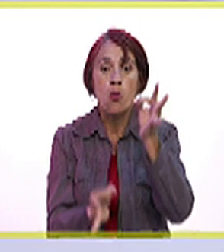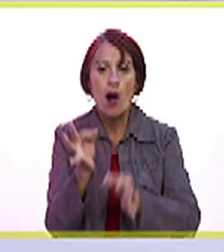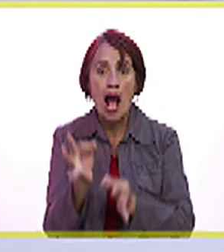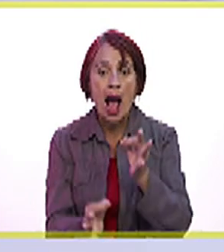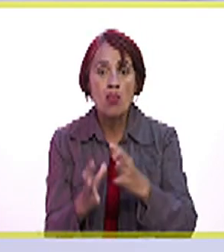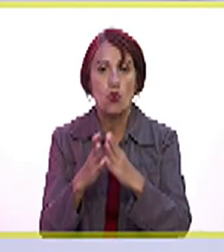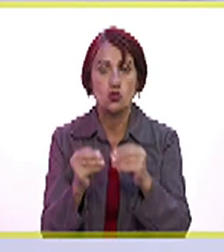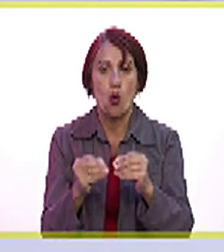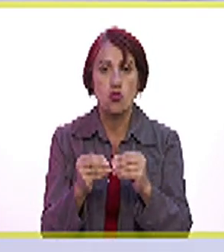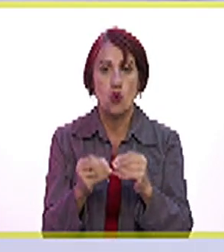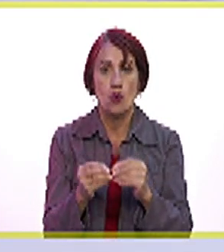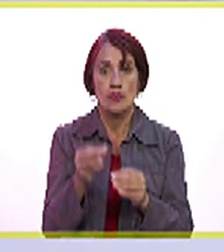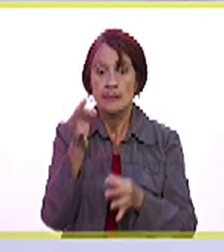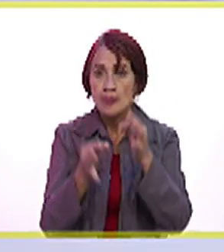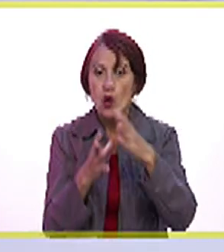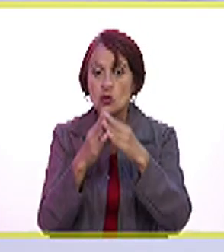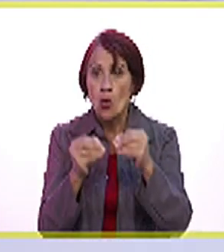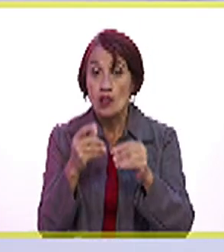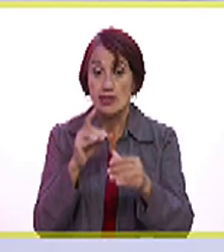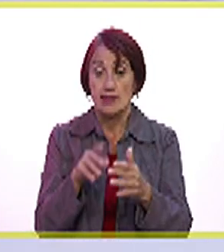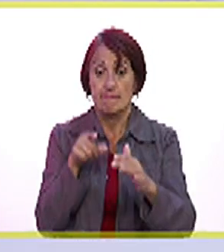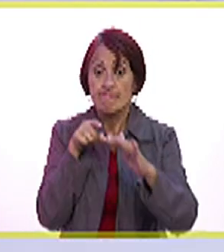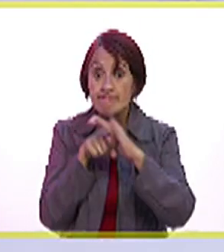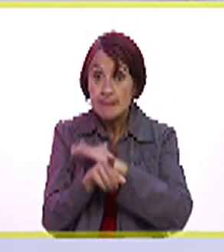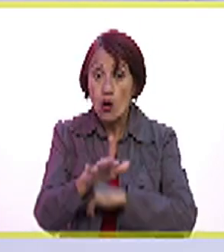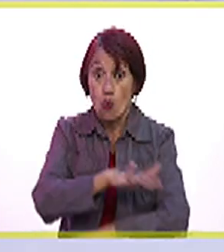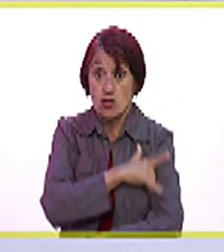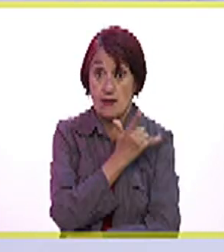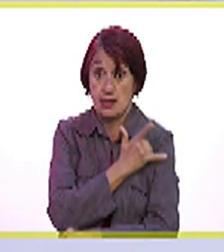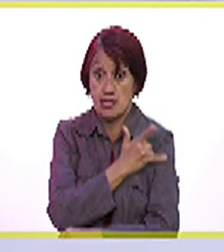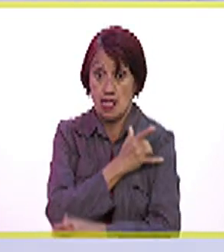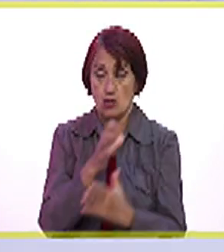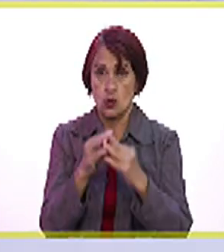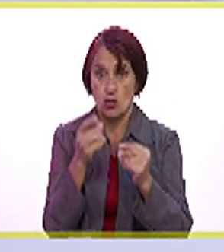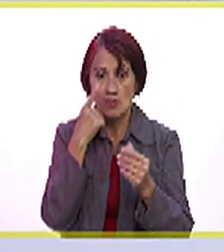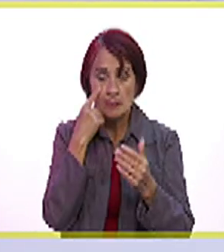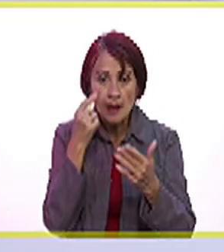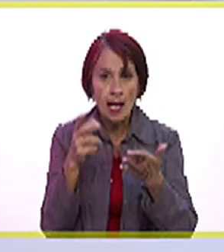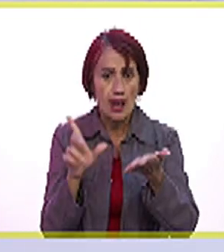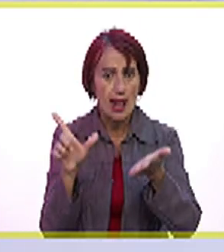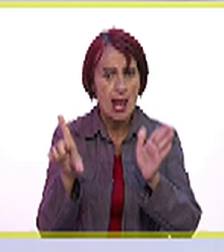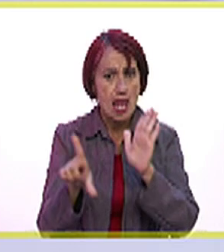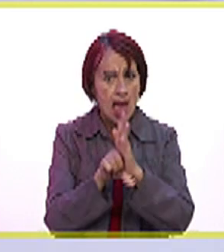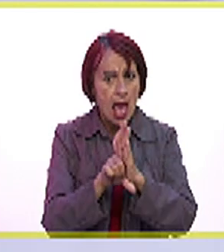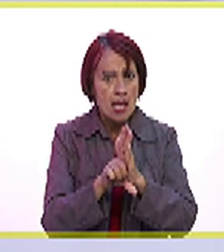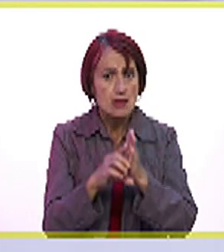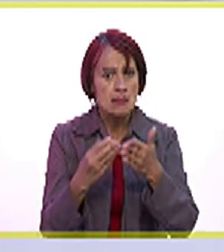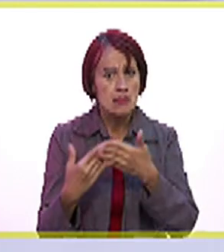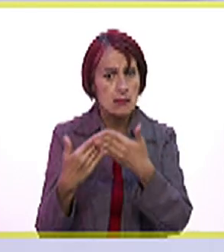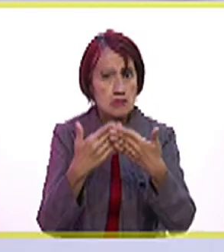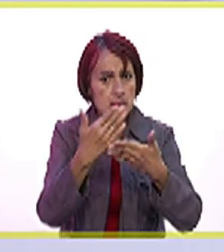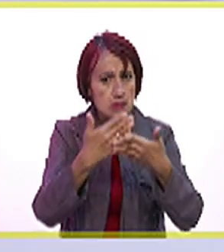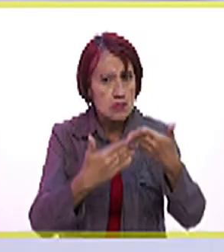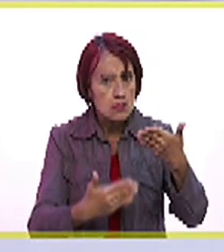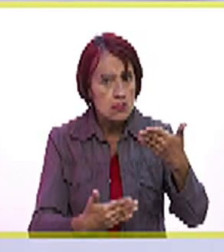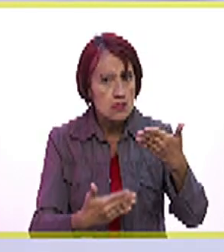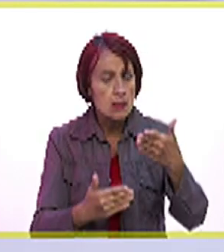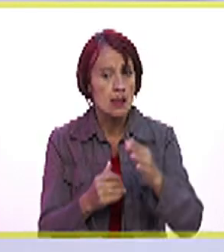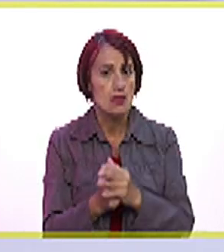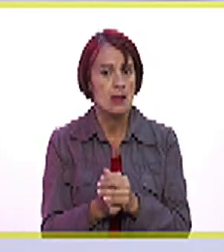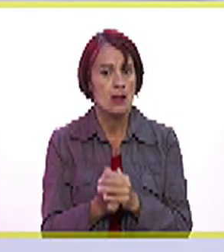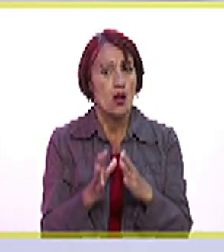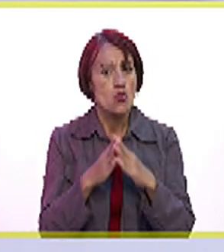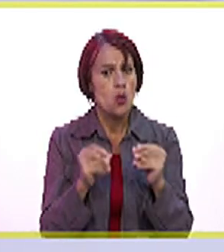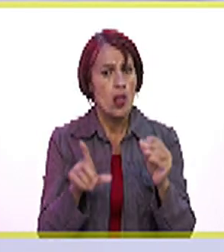o derechos, cuando tengan oportunidad de revisar las leyes, se van a dar cuenta que en todas las leyes